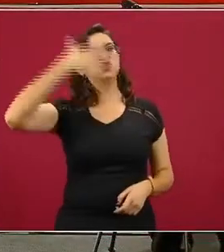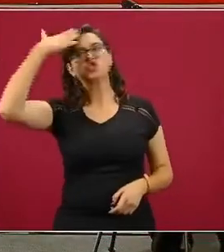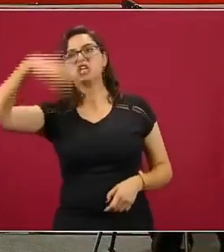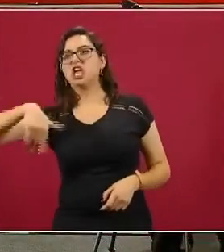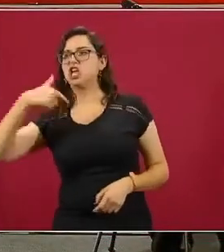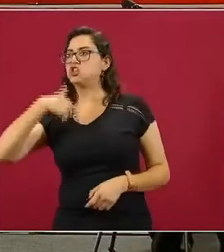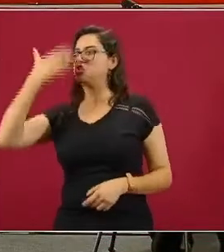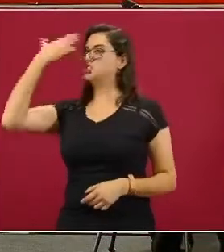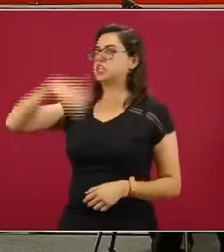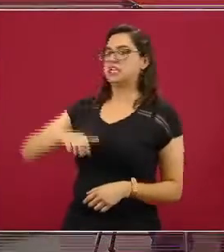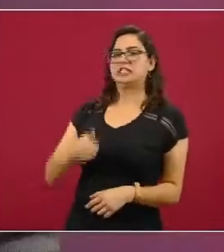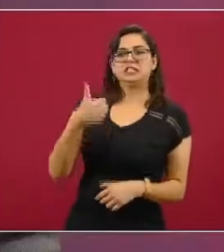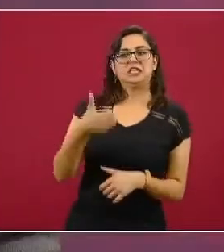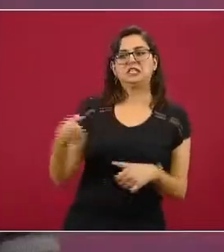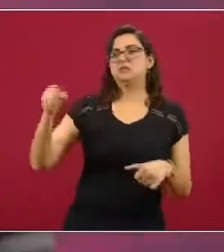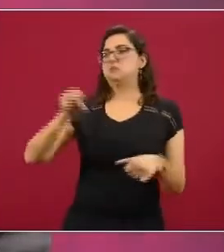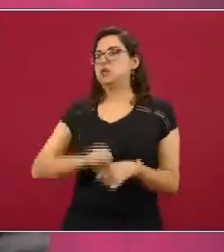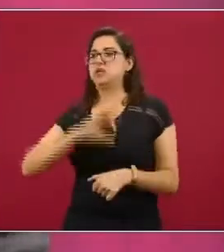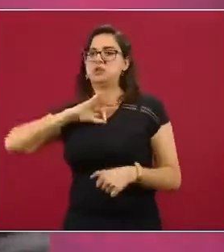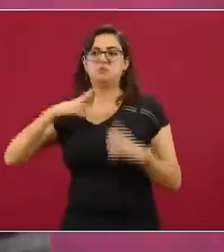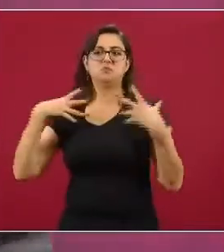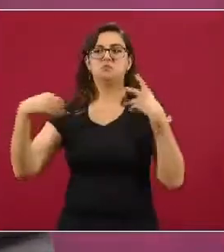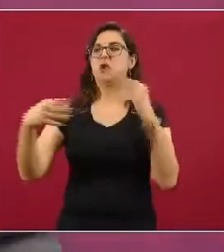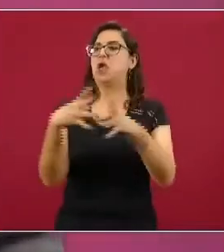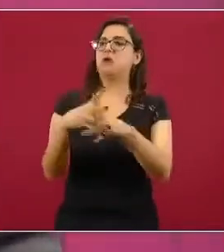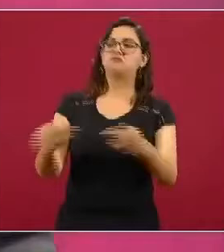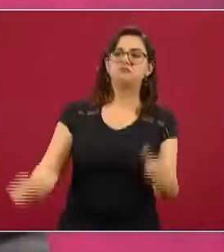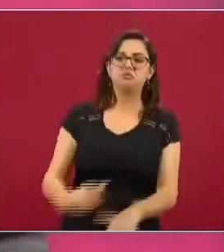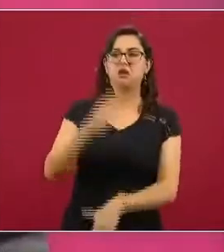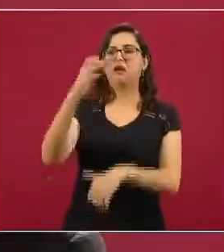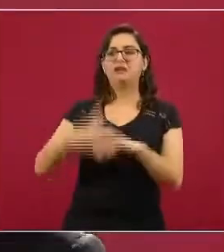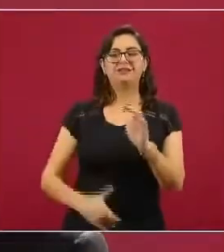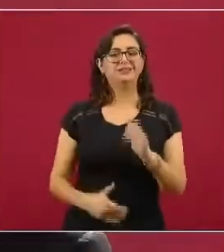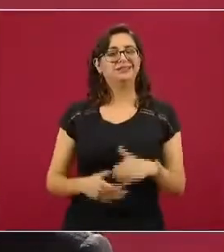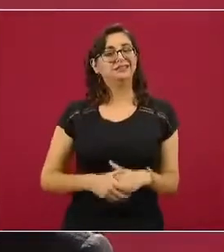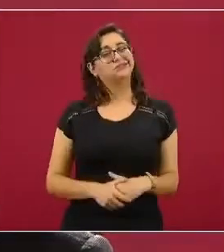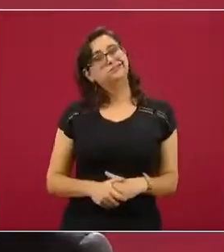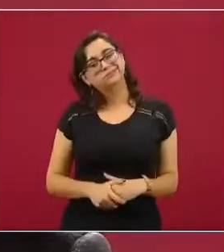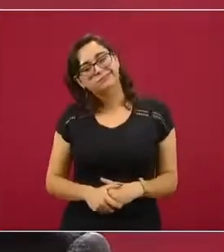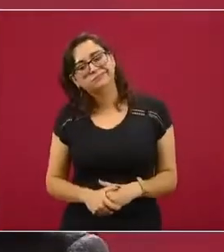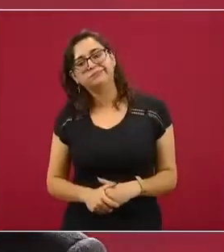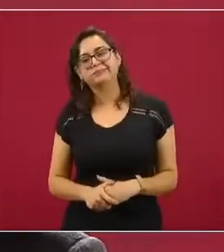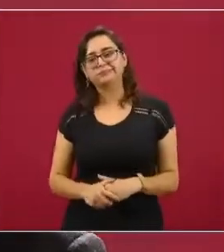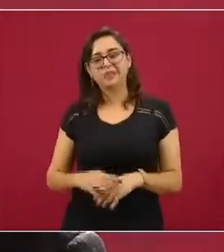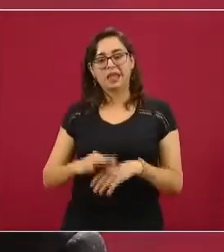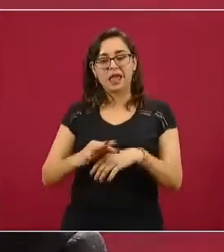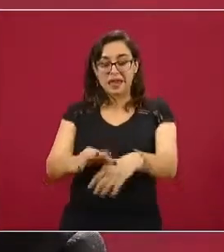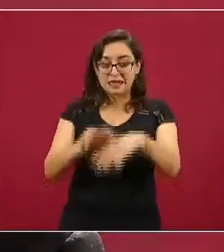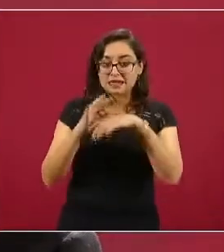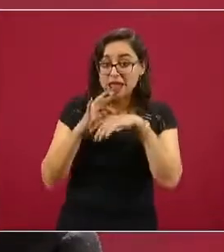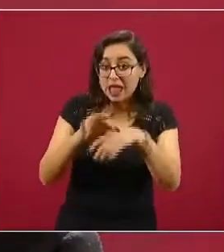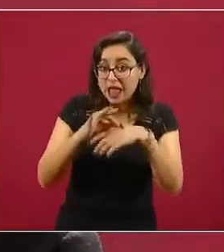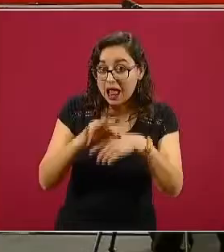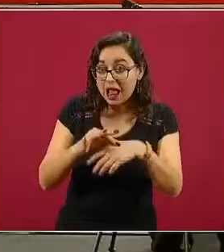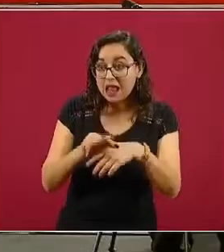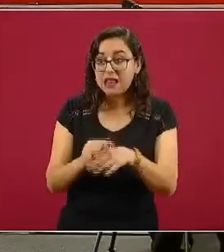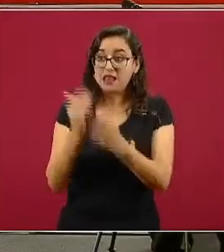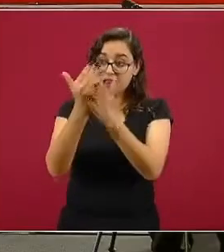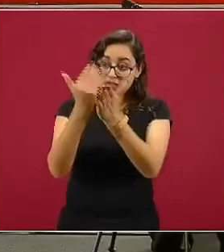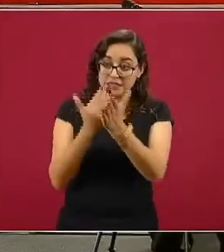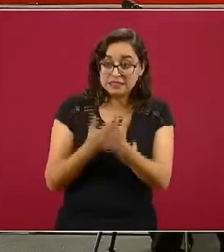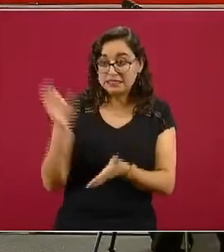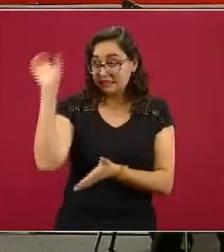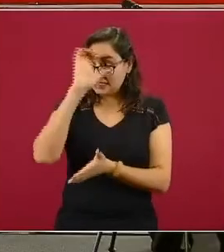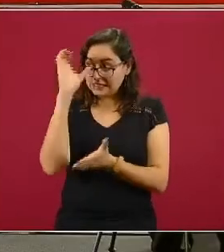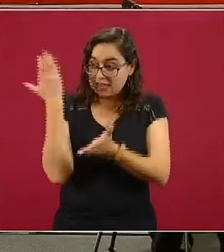y en 6 semanas acabo con la epidemia. Creo que más que eso necesitamos mesura, necesitamos realidad, necesitamos apego a ciencia